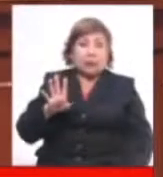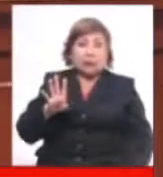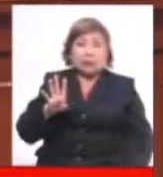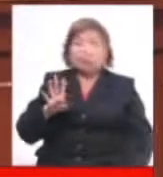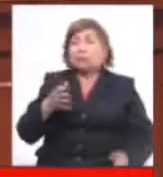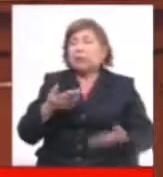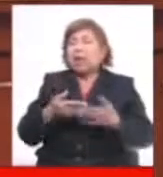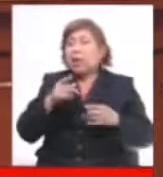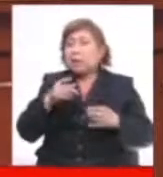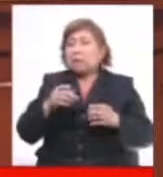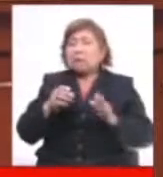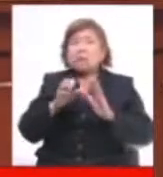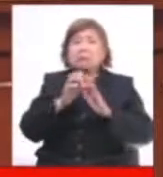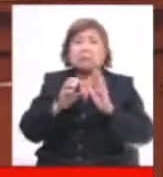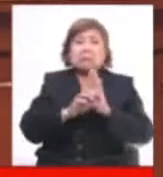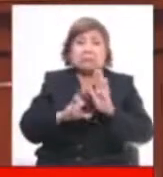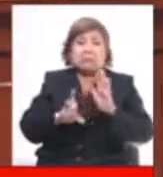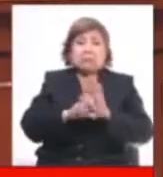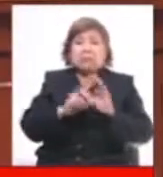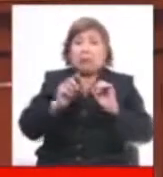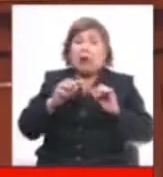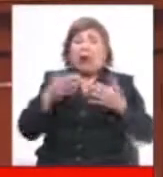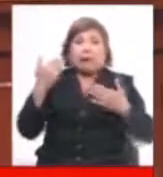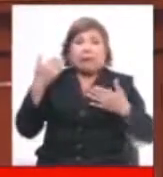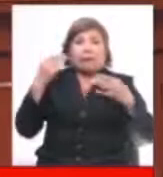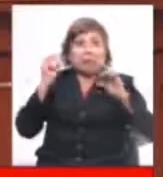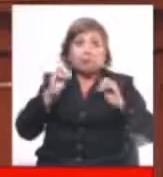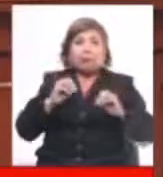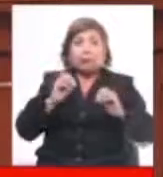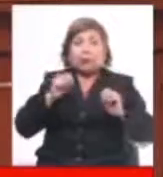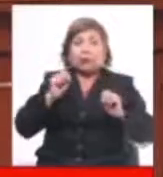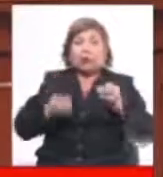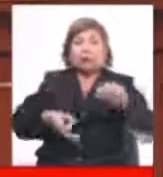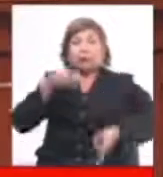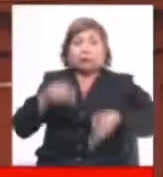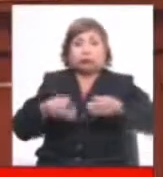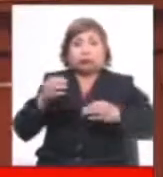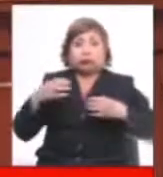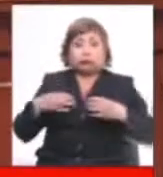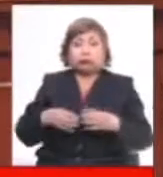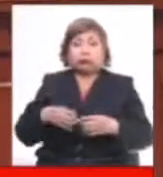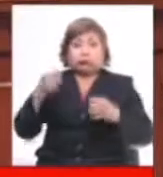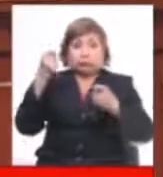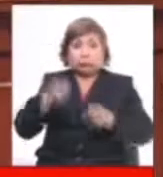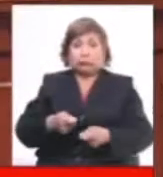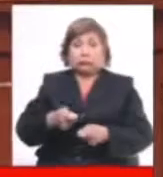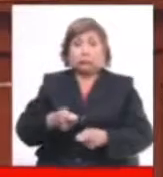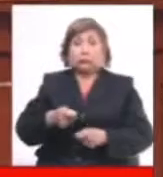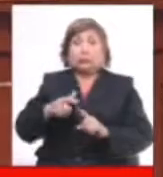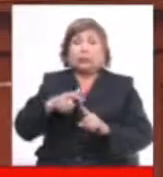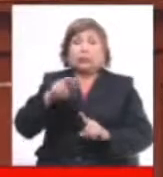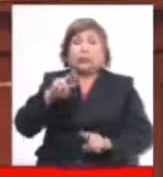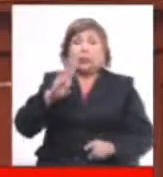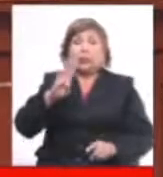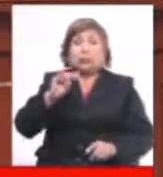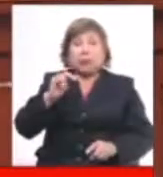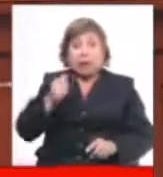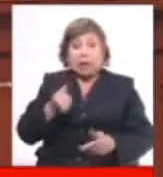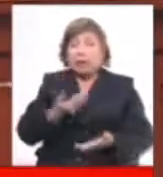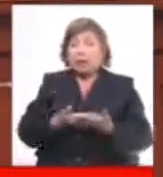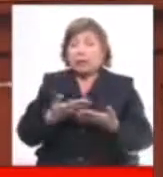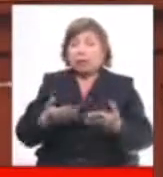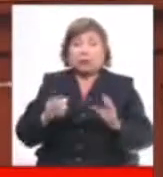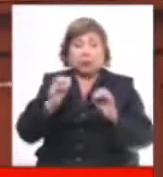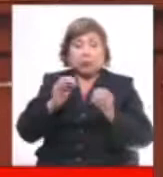cuya constitucionalidad fue confirmada por el Tribunal Constitucional con la emisión de la sentencia recaída en